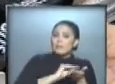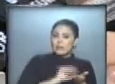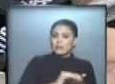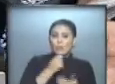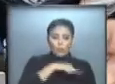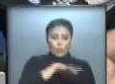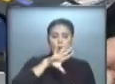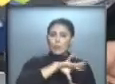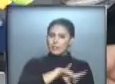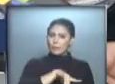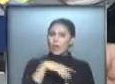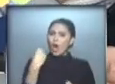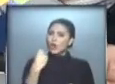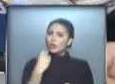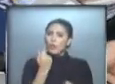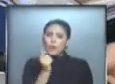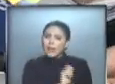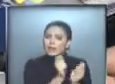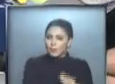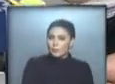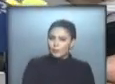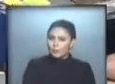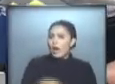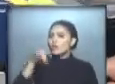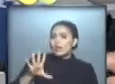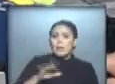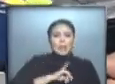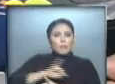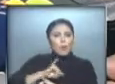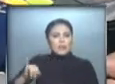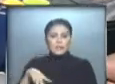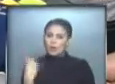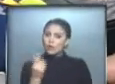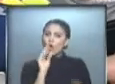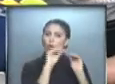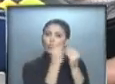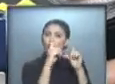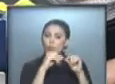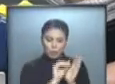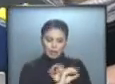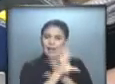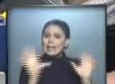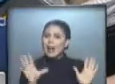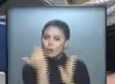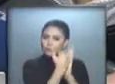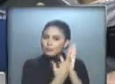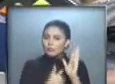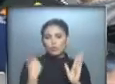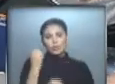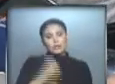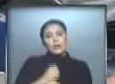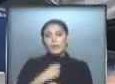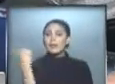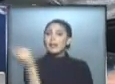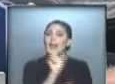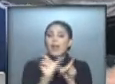de Zamora, cómo hicimos esa reconversión. No solamente un spot publicitario, con números estadísticos claros, que trabajamos para que cada